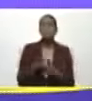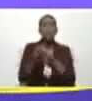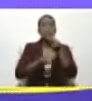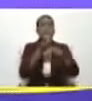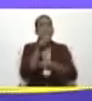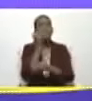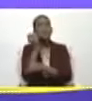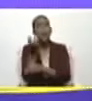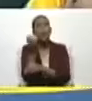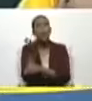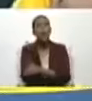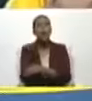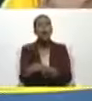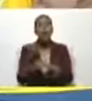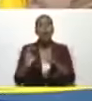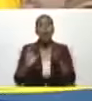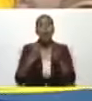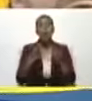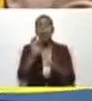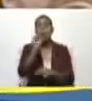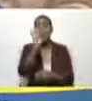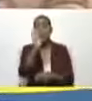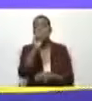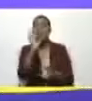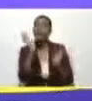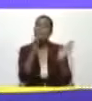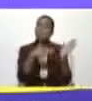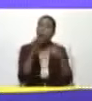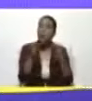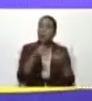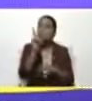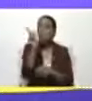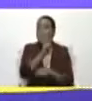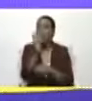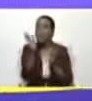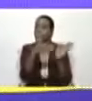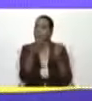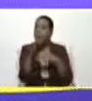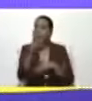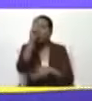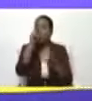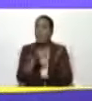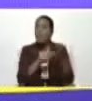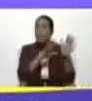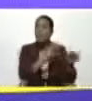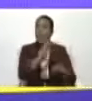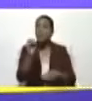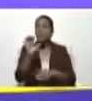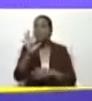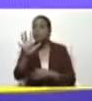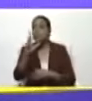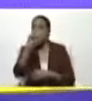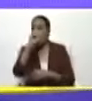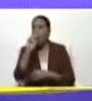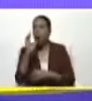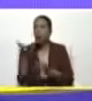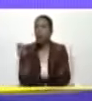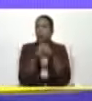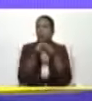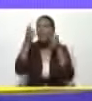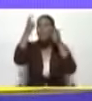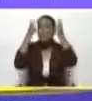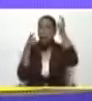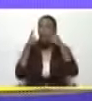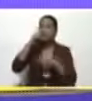hicimos el fundacional en marzo del 2005 con nuestro amado